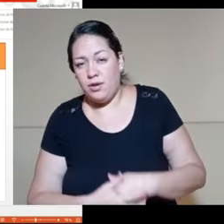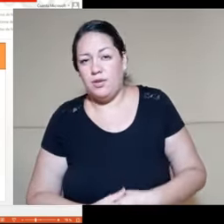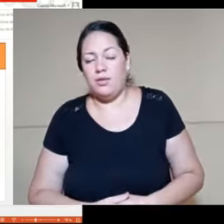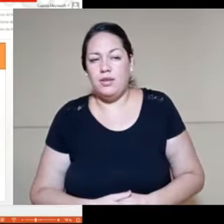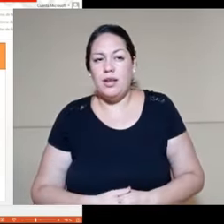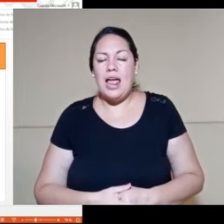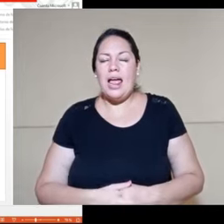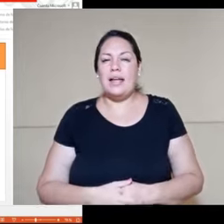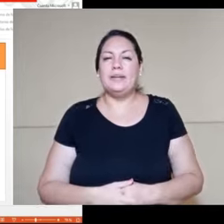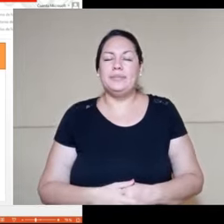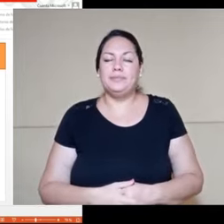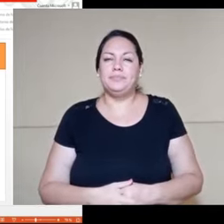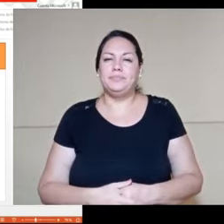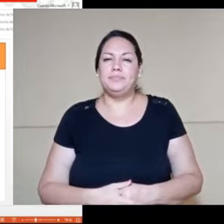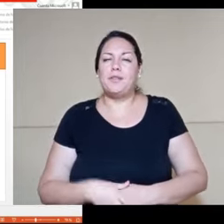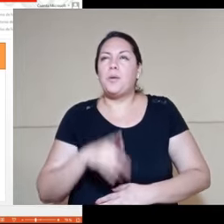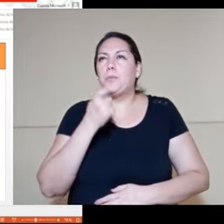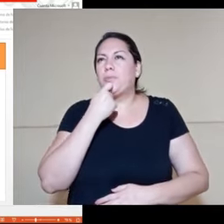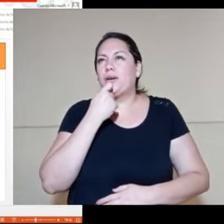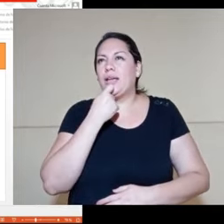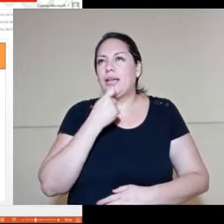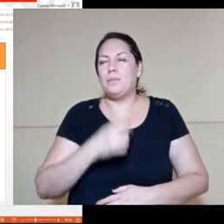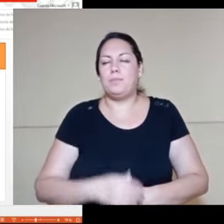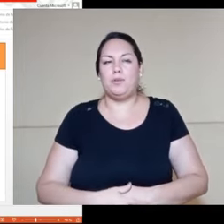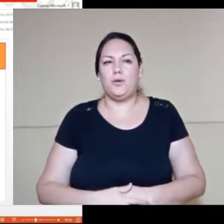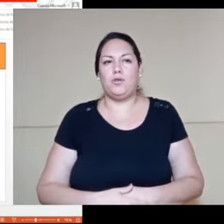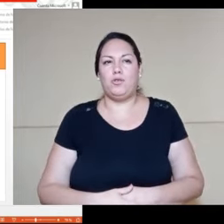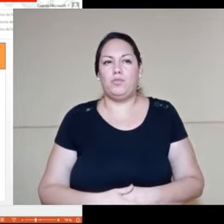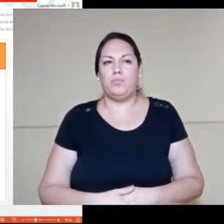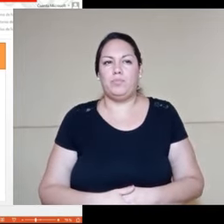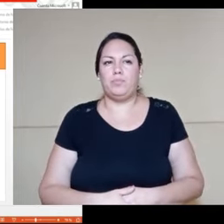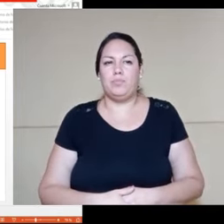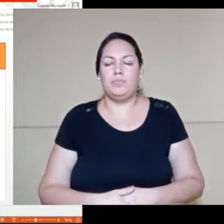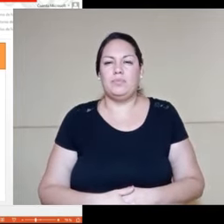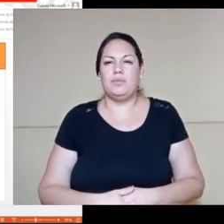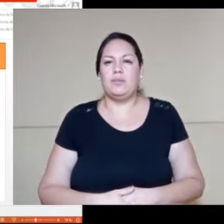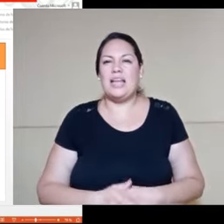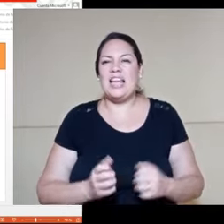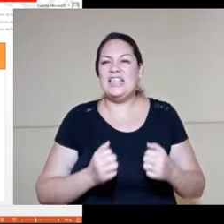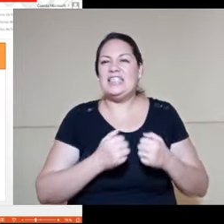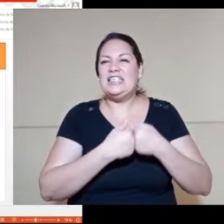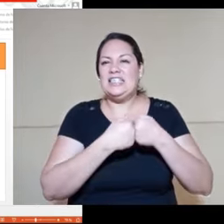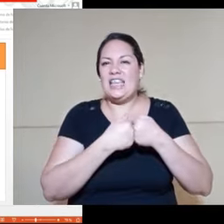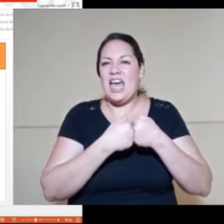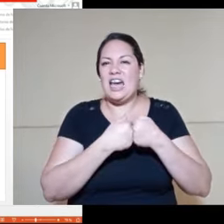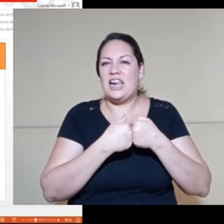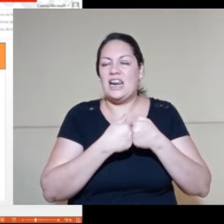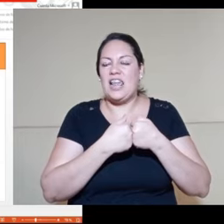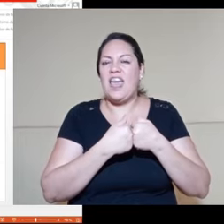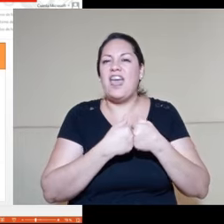fármacos y algunos otros también, por ejemplo, para el cierre o